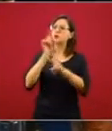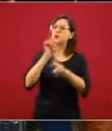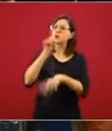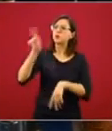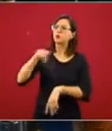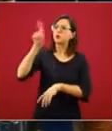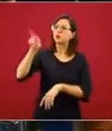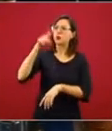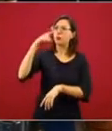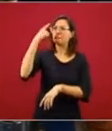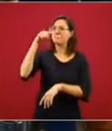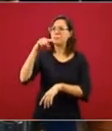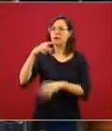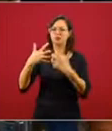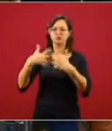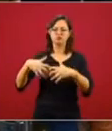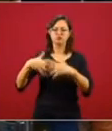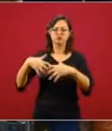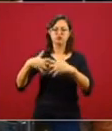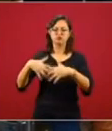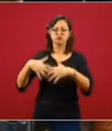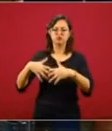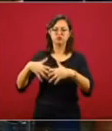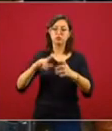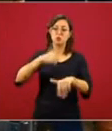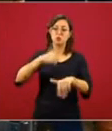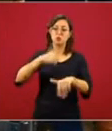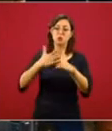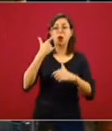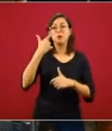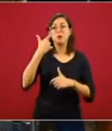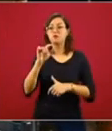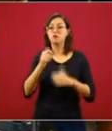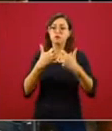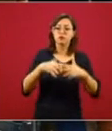poder funcionar operativamente. Y acerca de esta